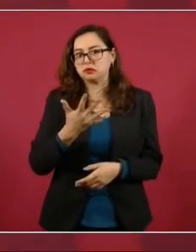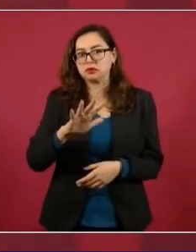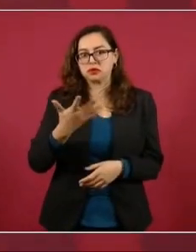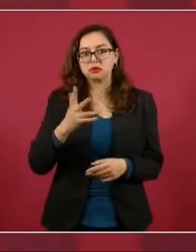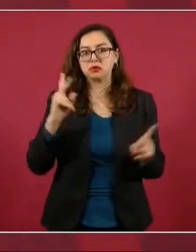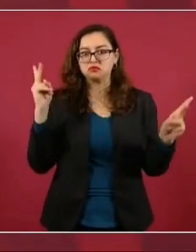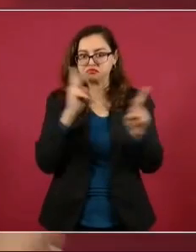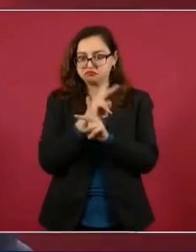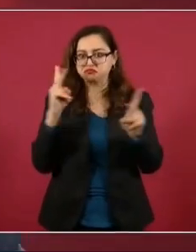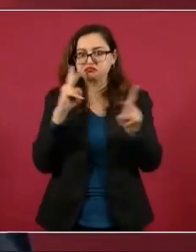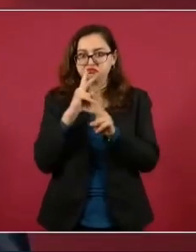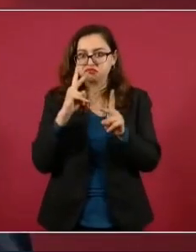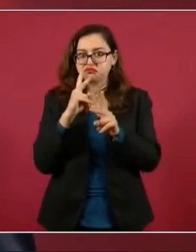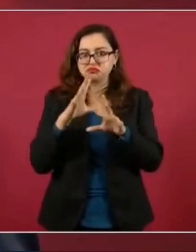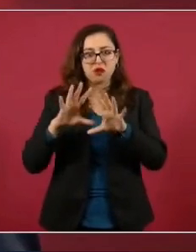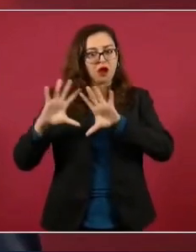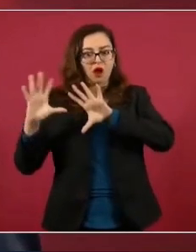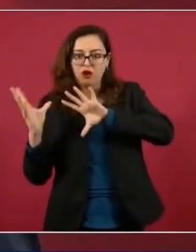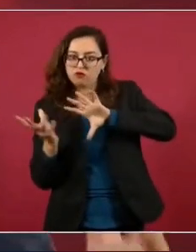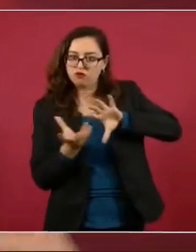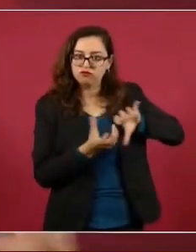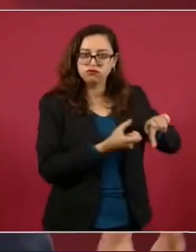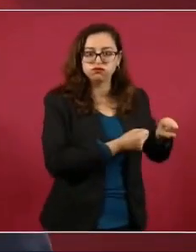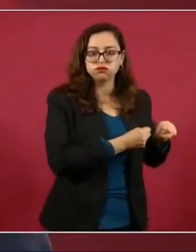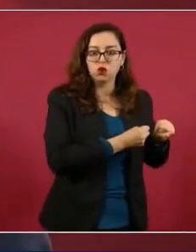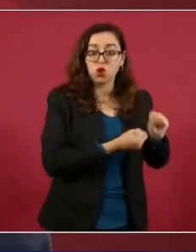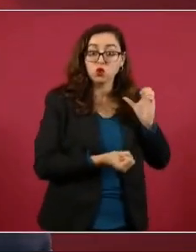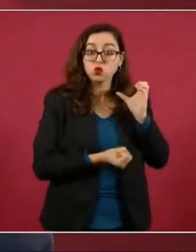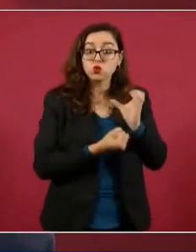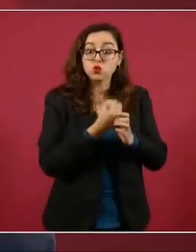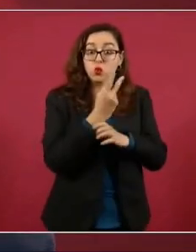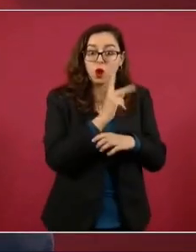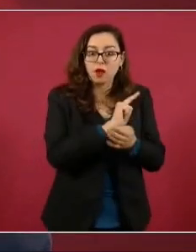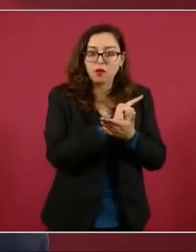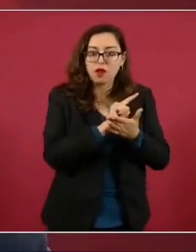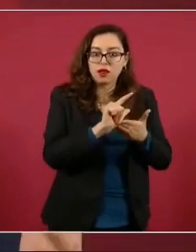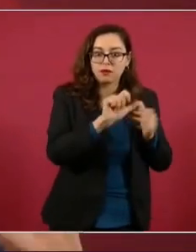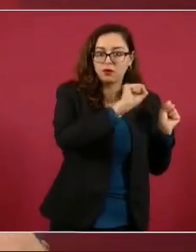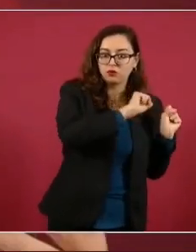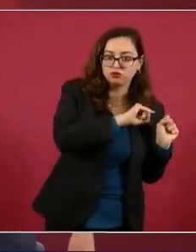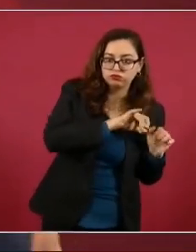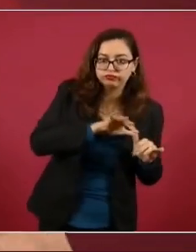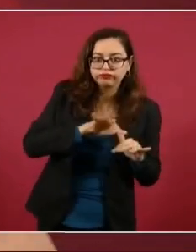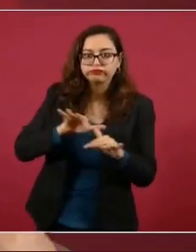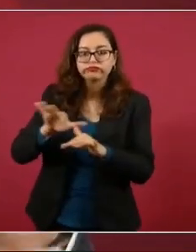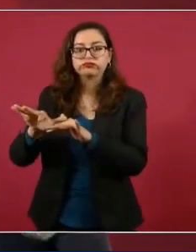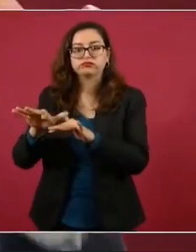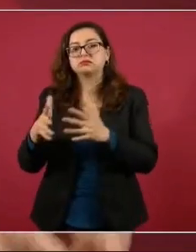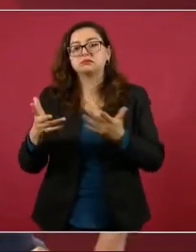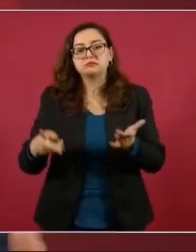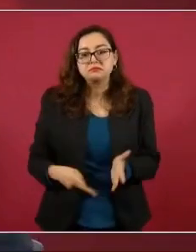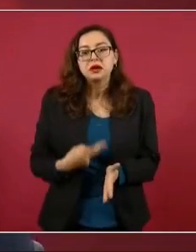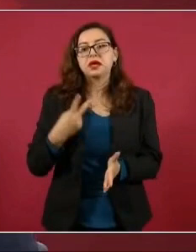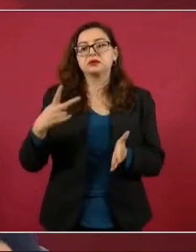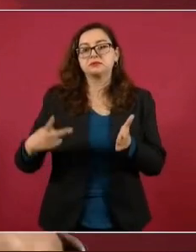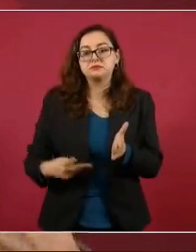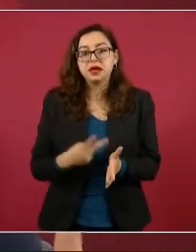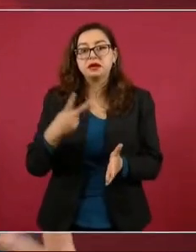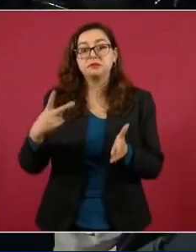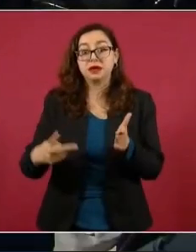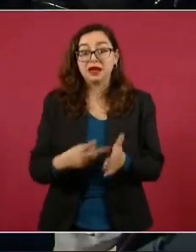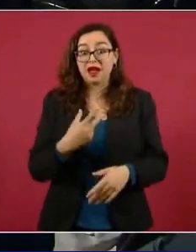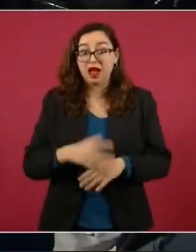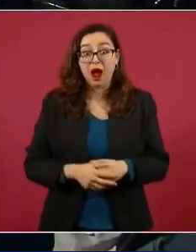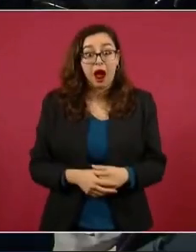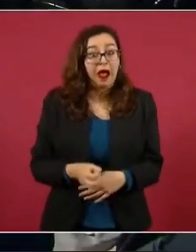cabina más o menos aplica a cualquier aeronave pequeña, mediana o grande. Por lo tanto, la necesidad